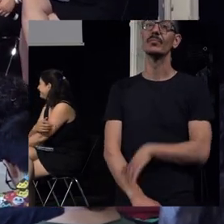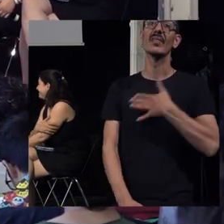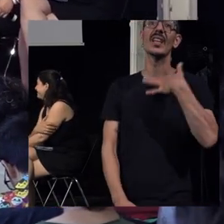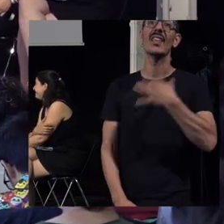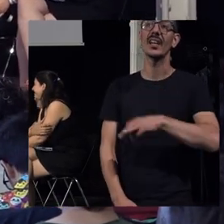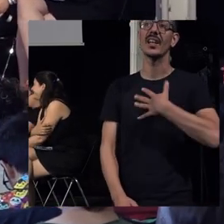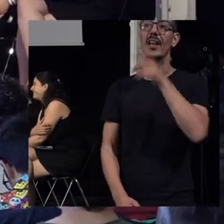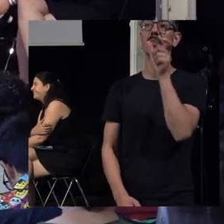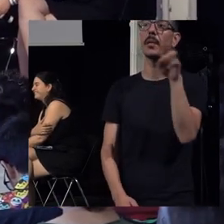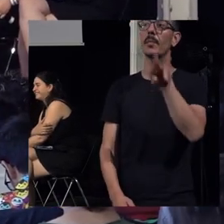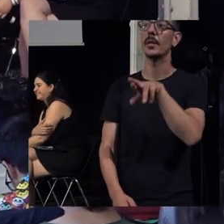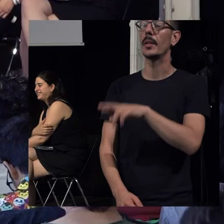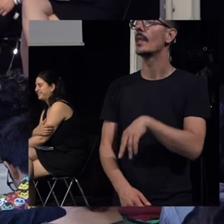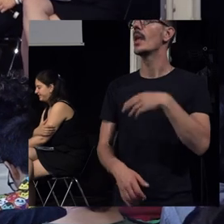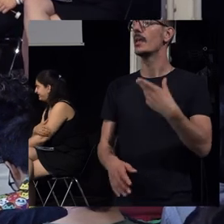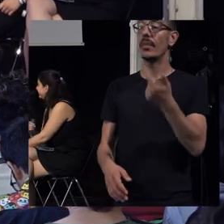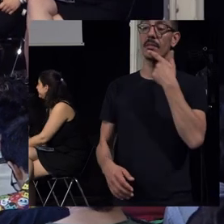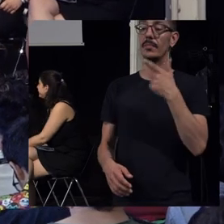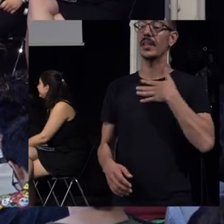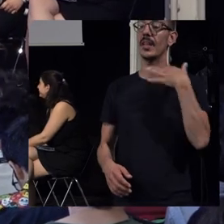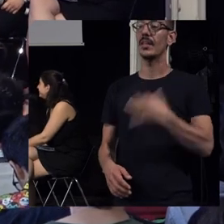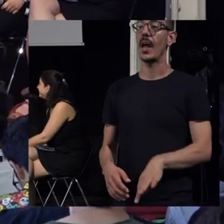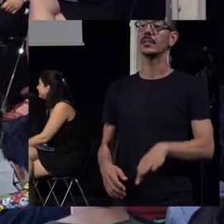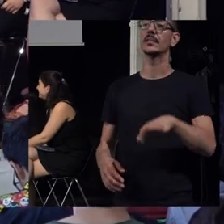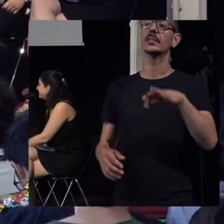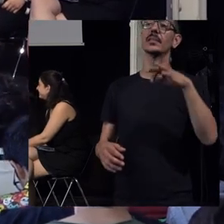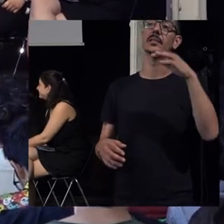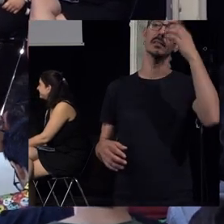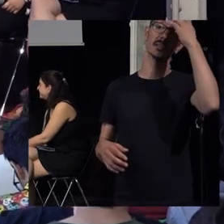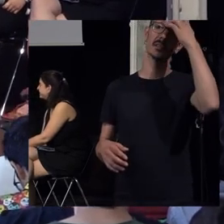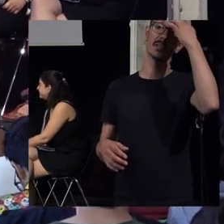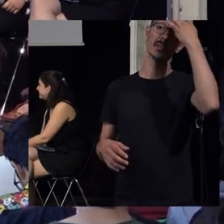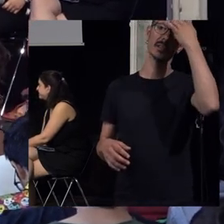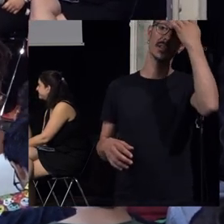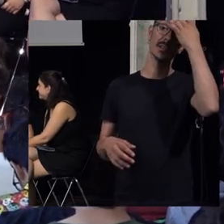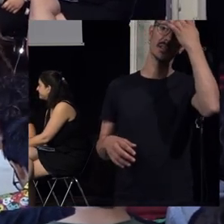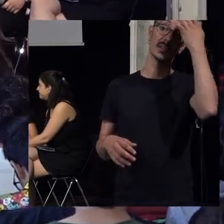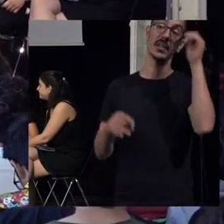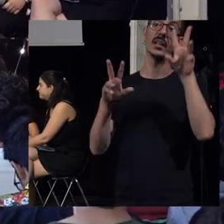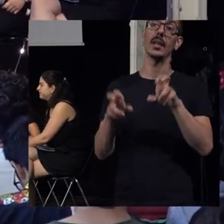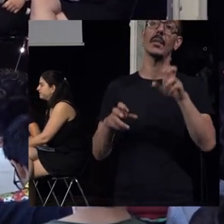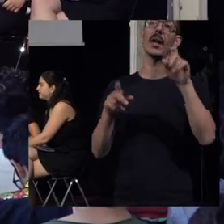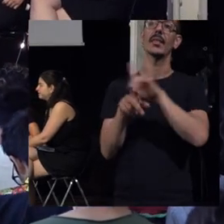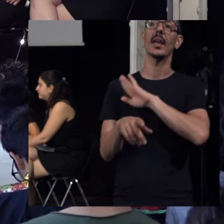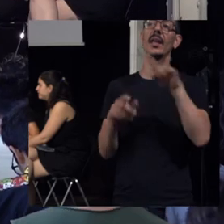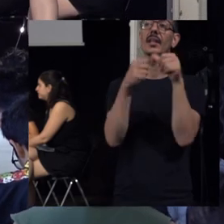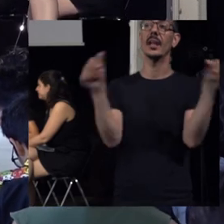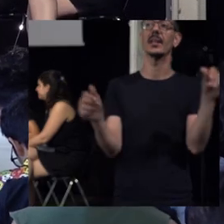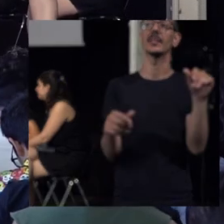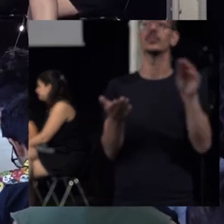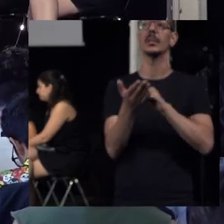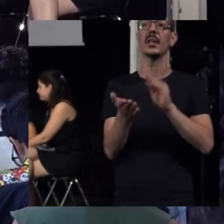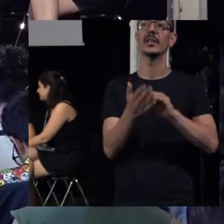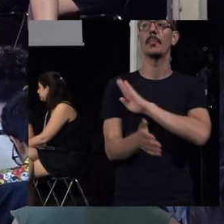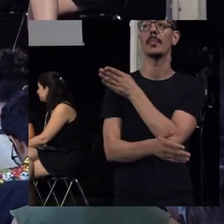Quizás. Bueno, quizá el tema que está detrás también es la reapropiación de las etiquetas